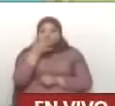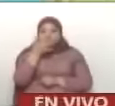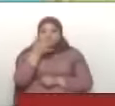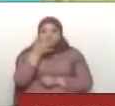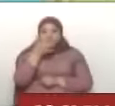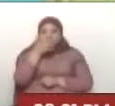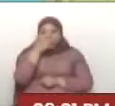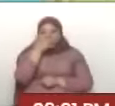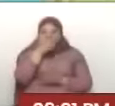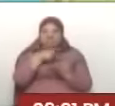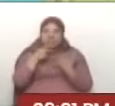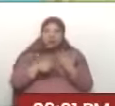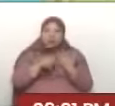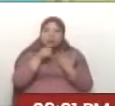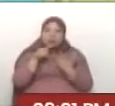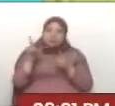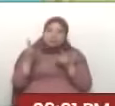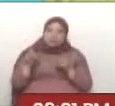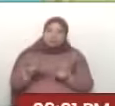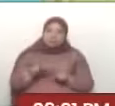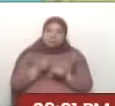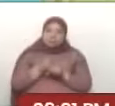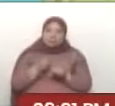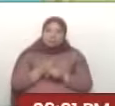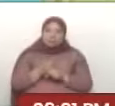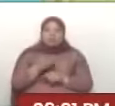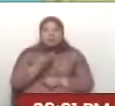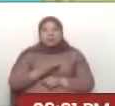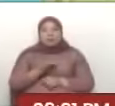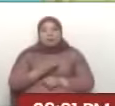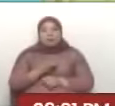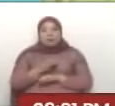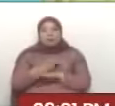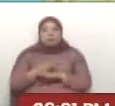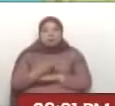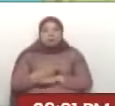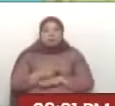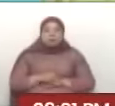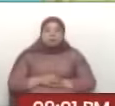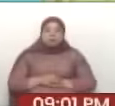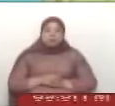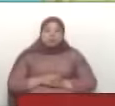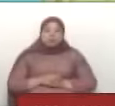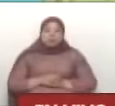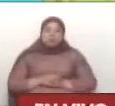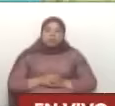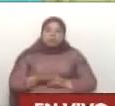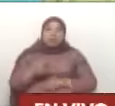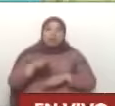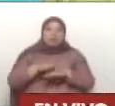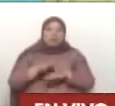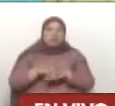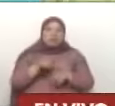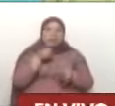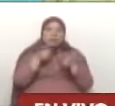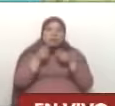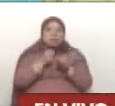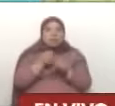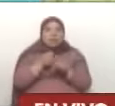Aquí me proponen, la alcaldesa y el gobernador, me solicitan recursos